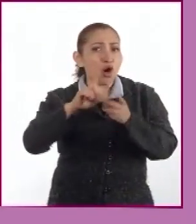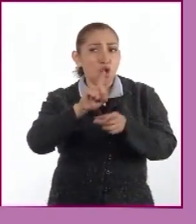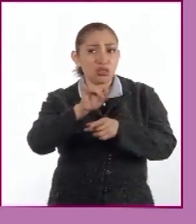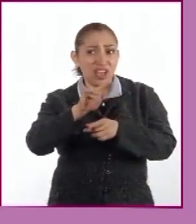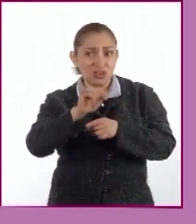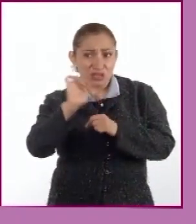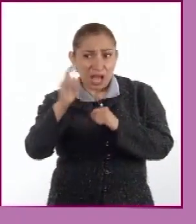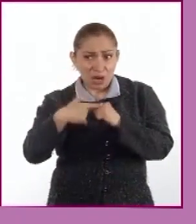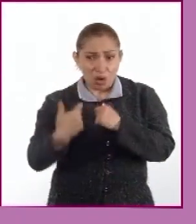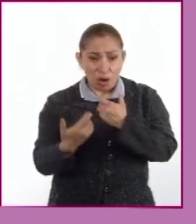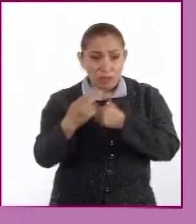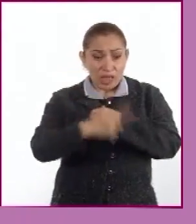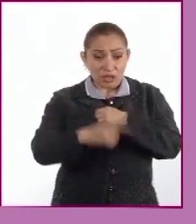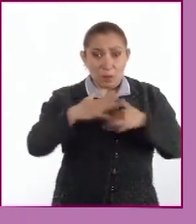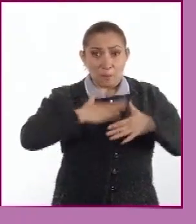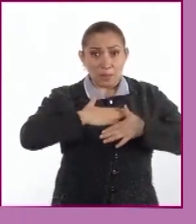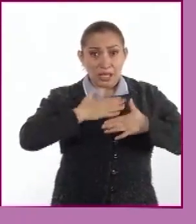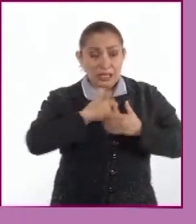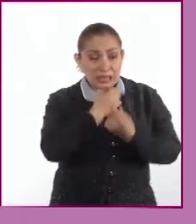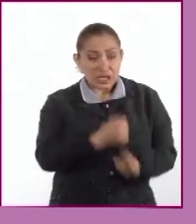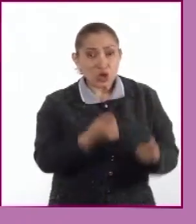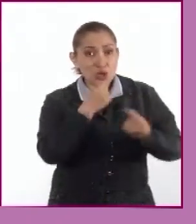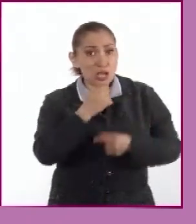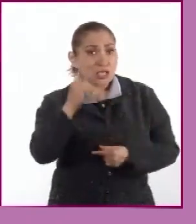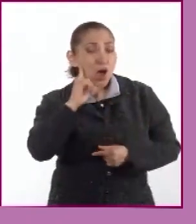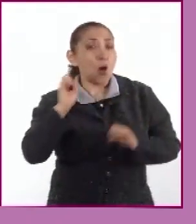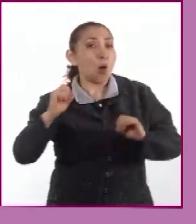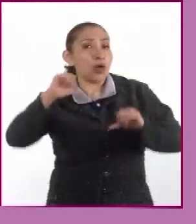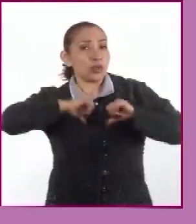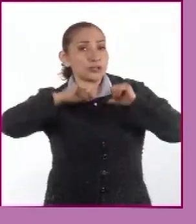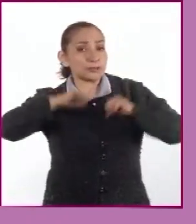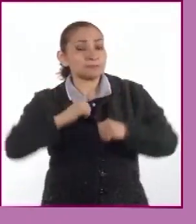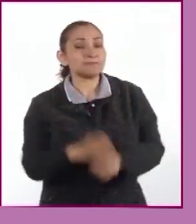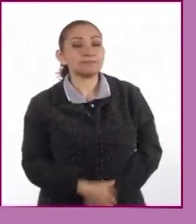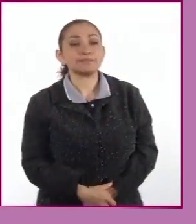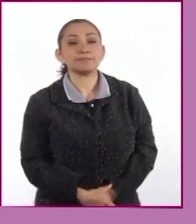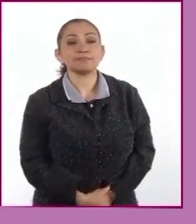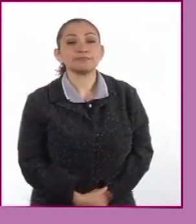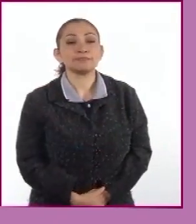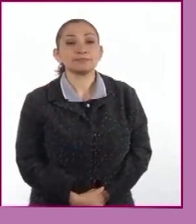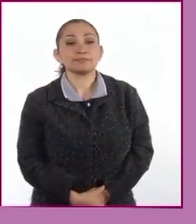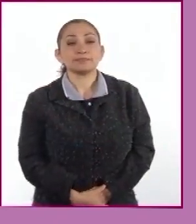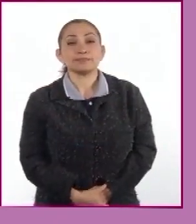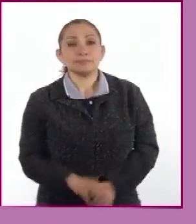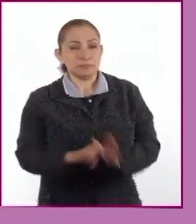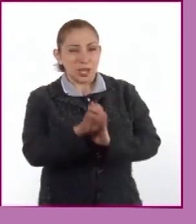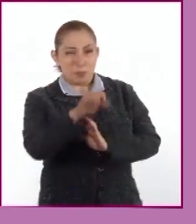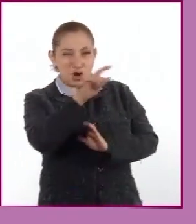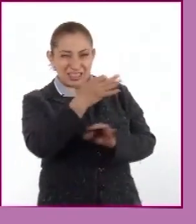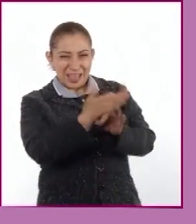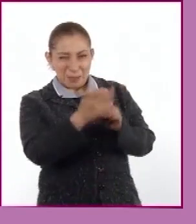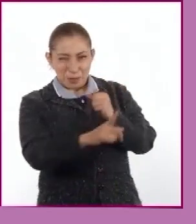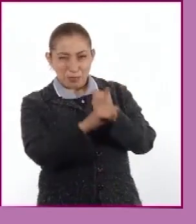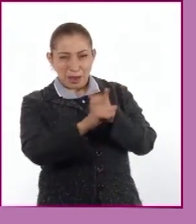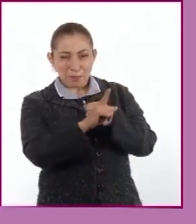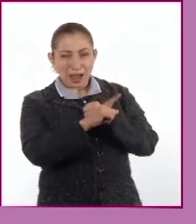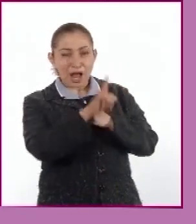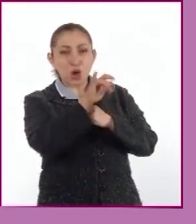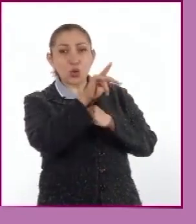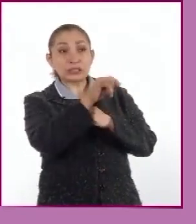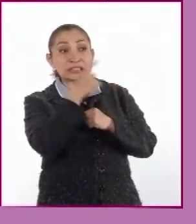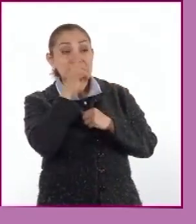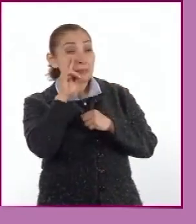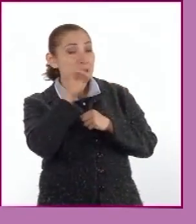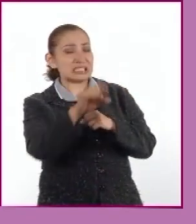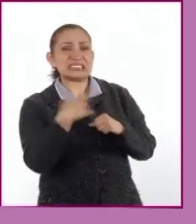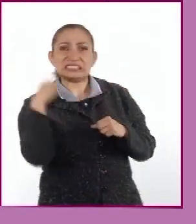puedan contravenir el interés de niñas, niños y adolescentes. En el caso que Luis expuso a Fernanda, se hace evidente